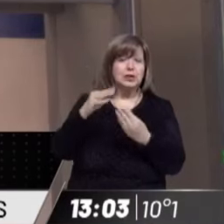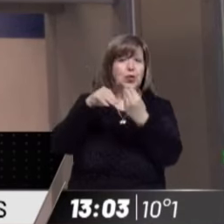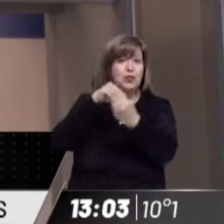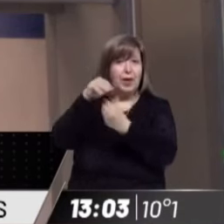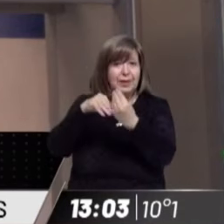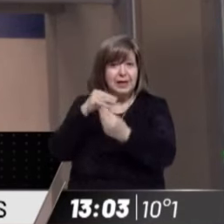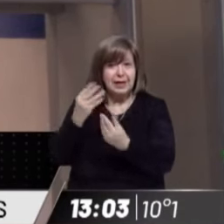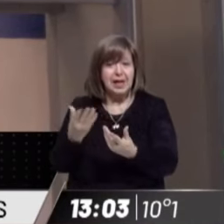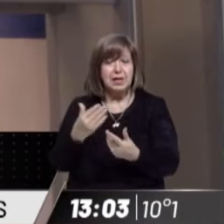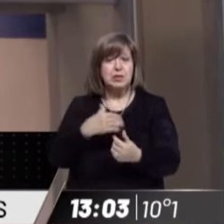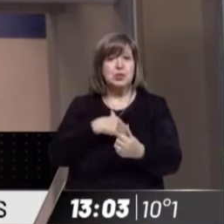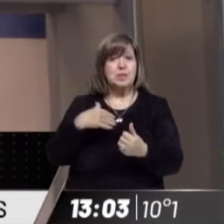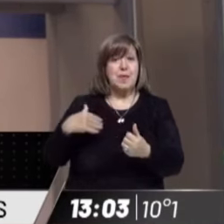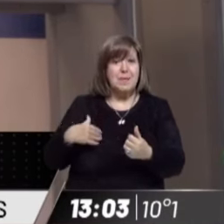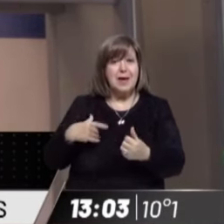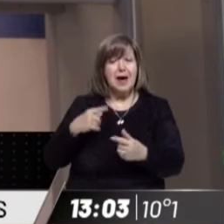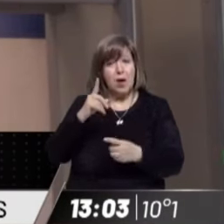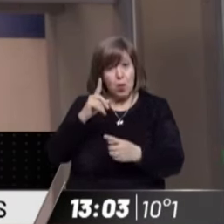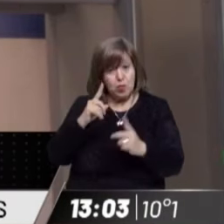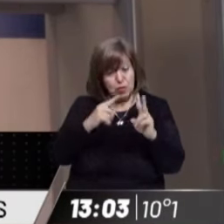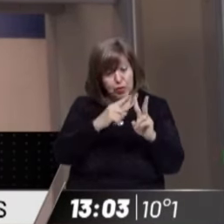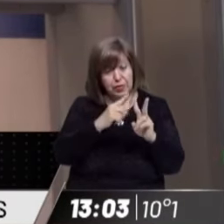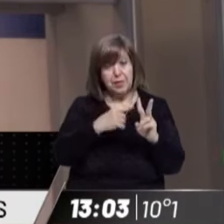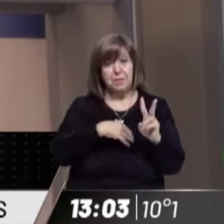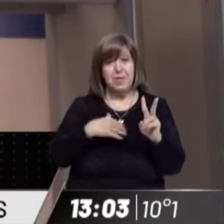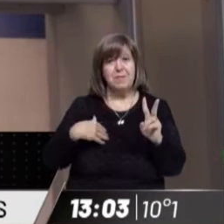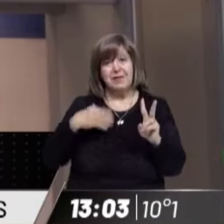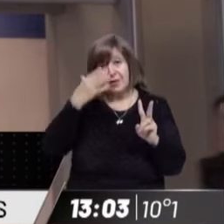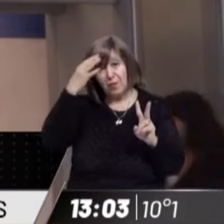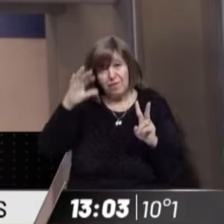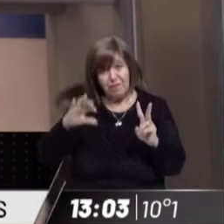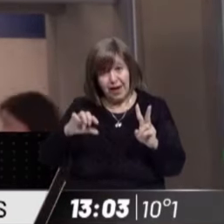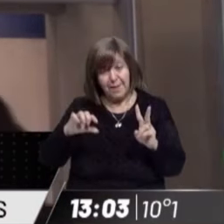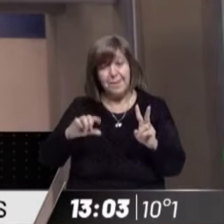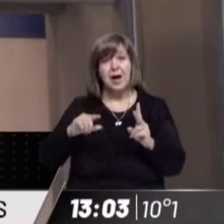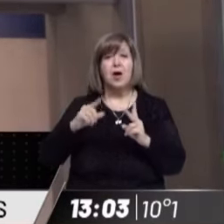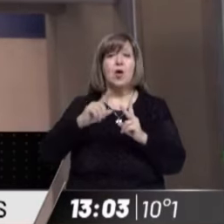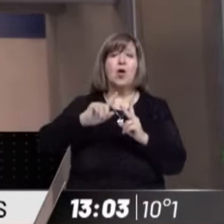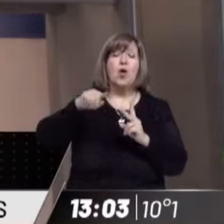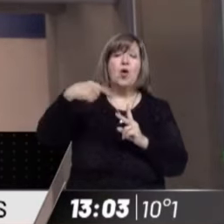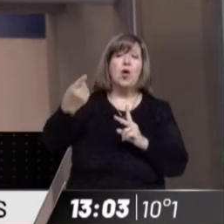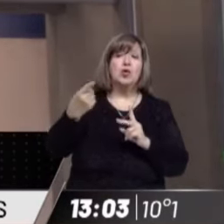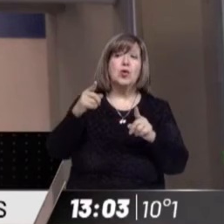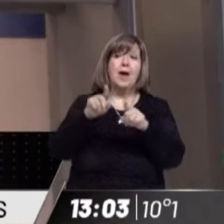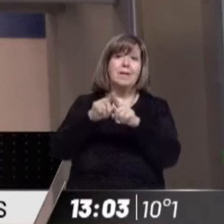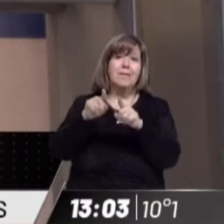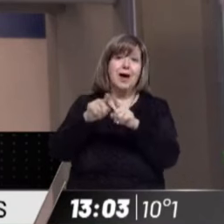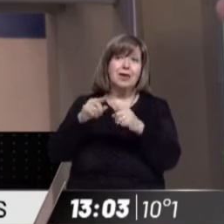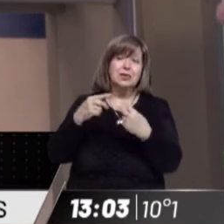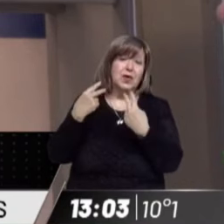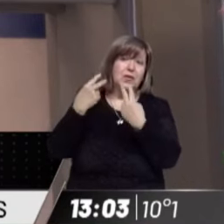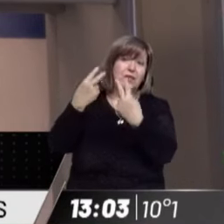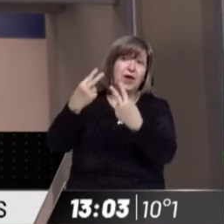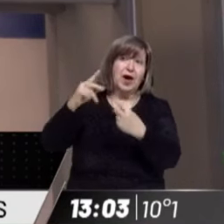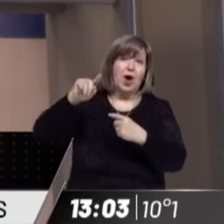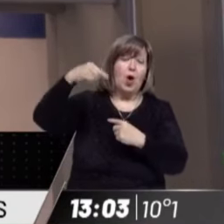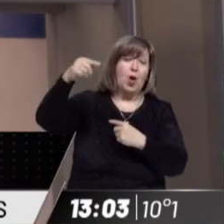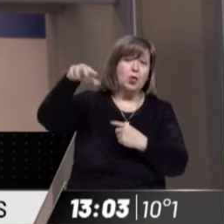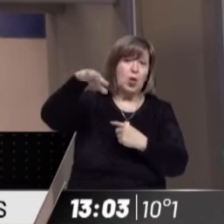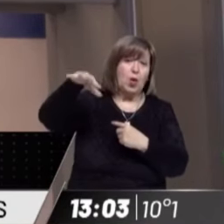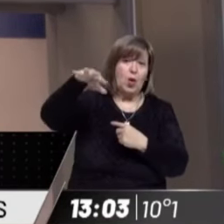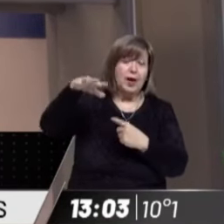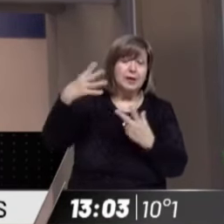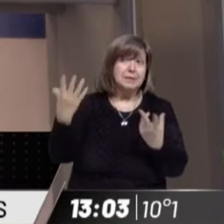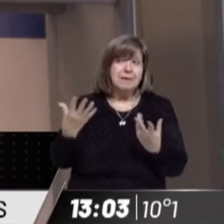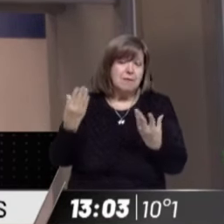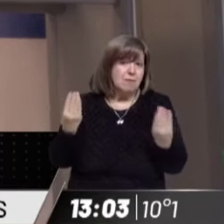Ellos necesitan el abrazo de su gente. No nos olvidemos, además, de que ha sido mancillado el honor de ellos. Fotos por todos